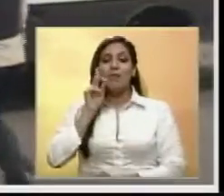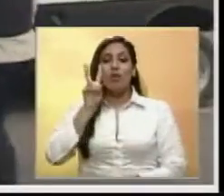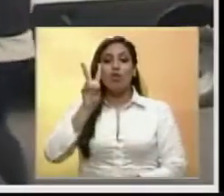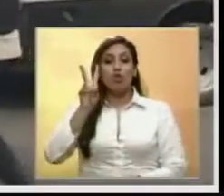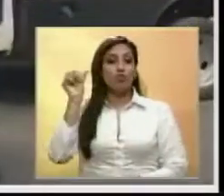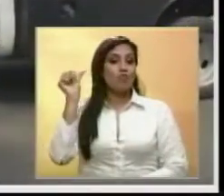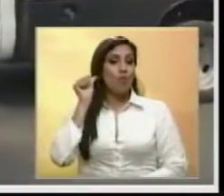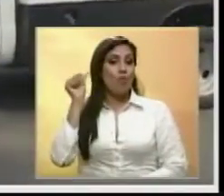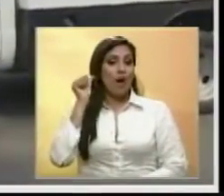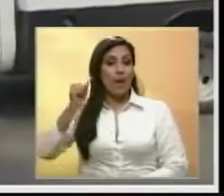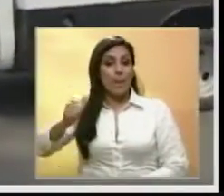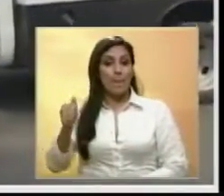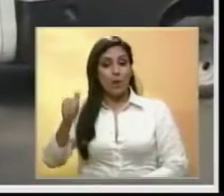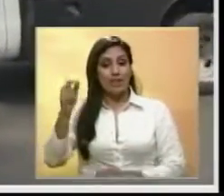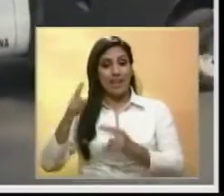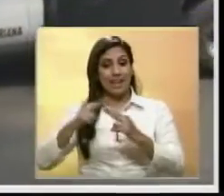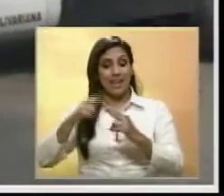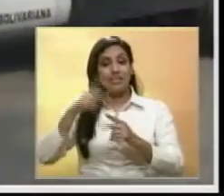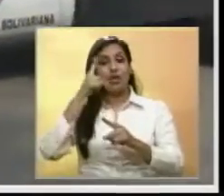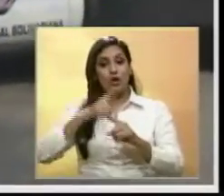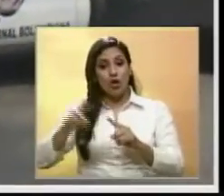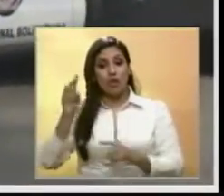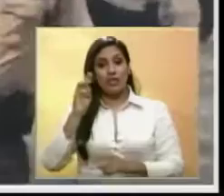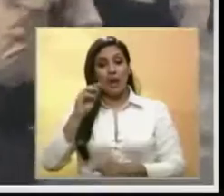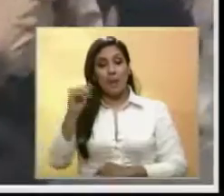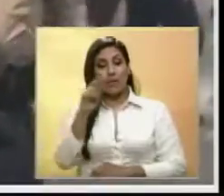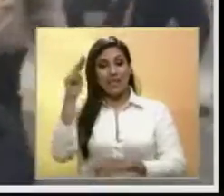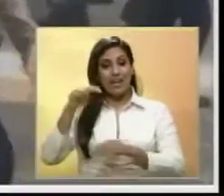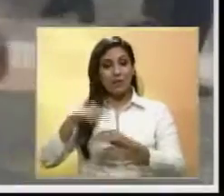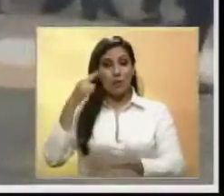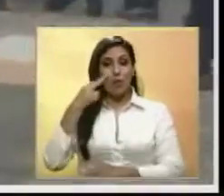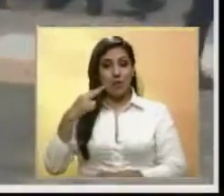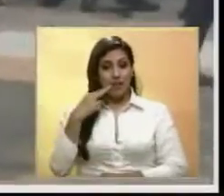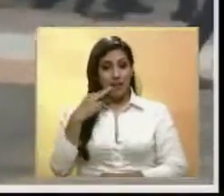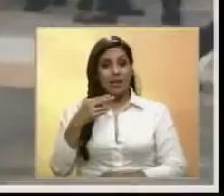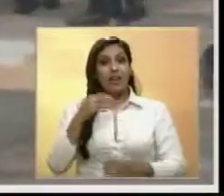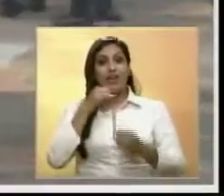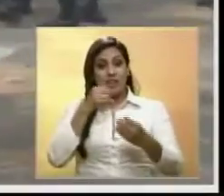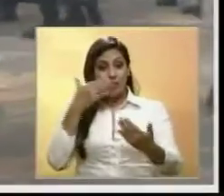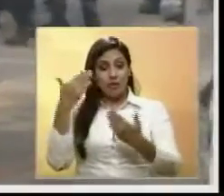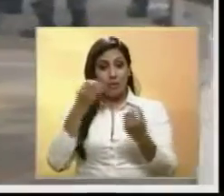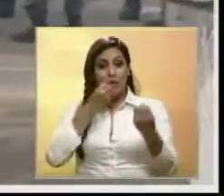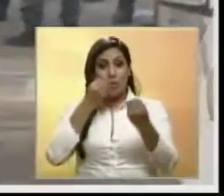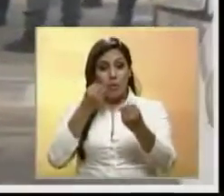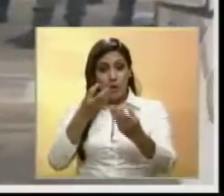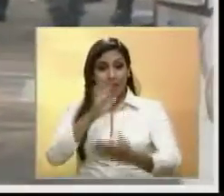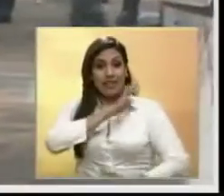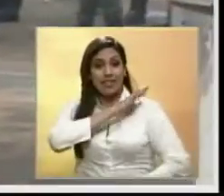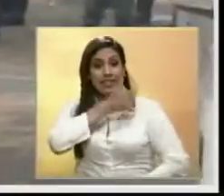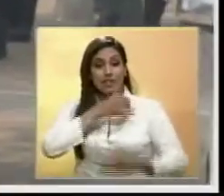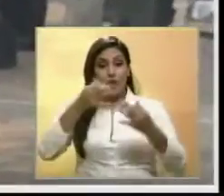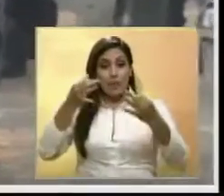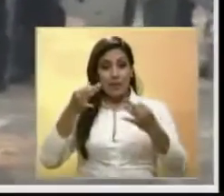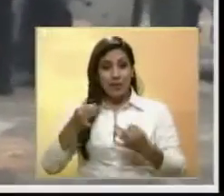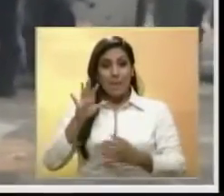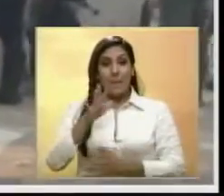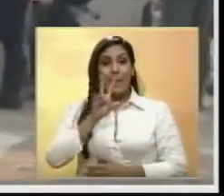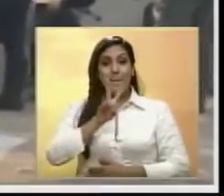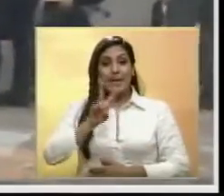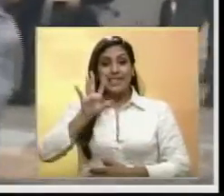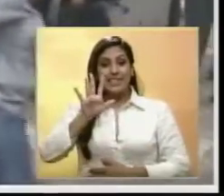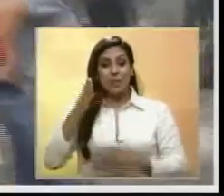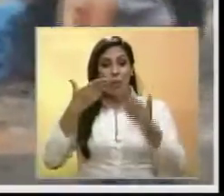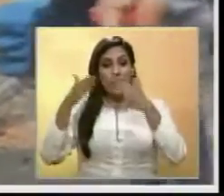2 femeninas de Politáchira y de la PNB respectivamente. Según información dada por la Dirección de Seguridad, al menos